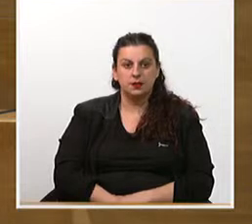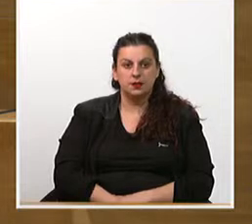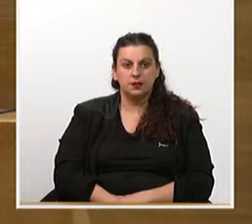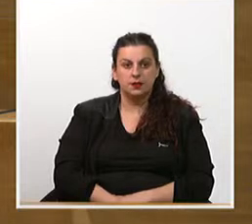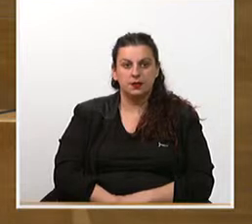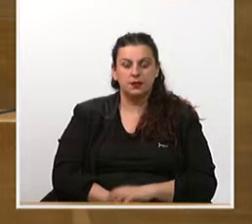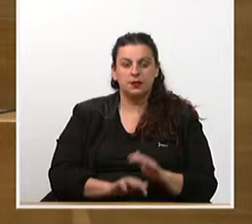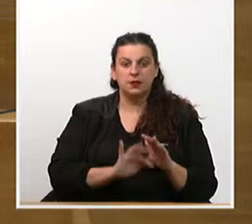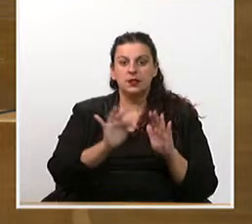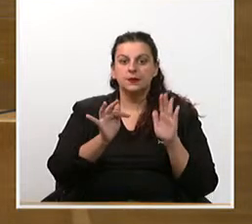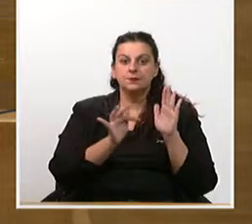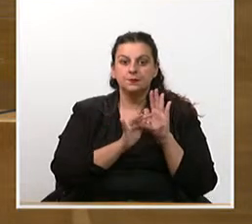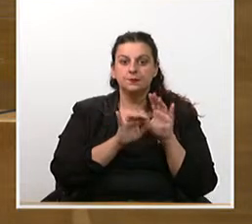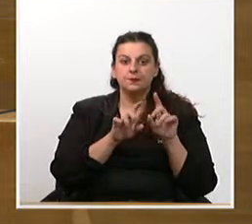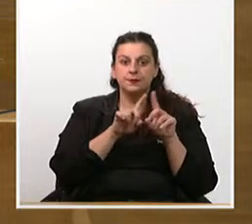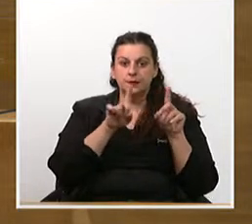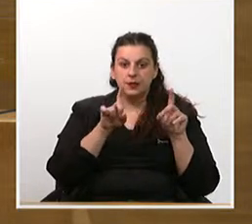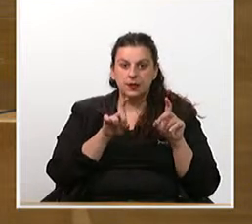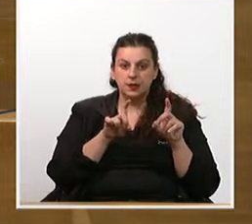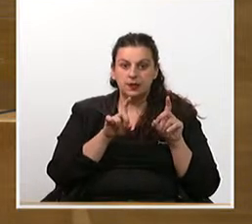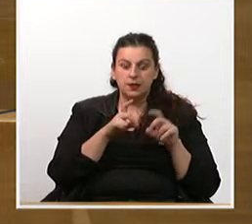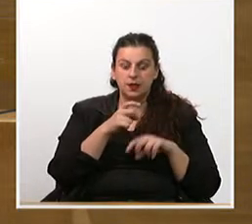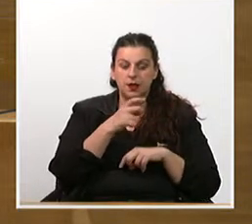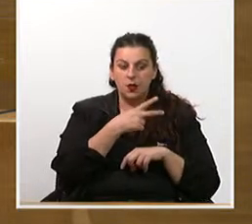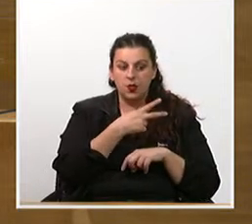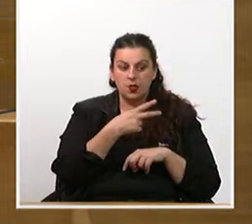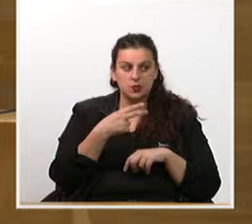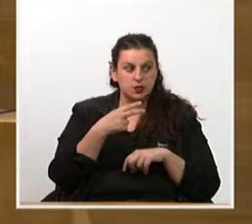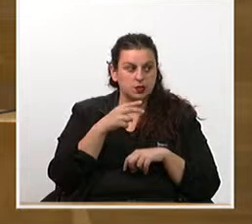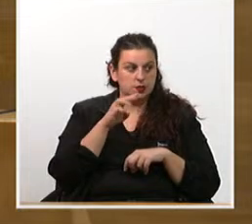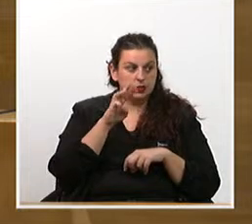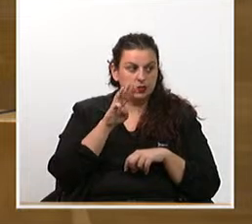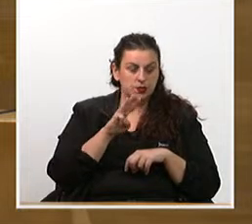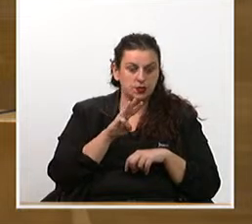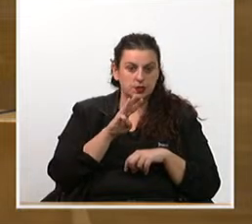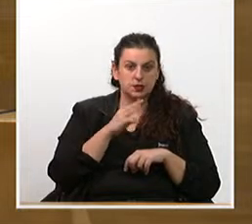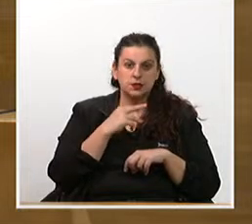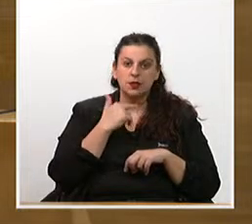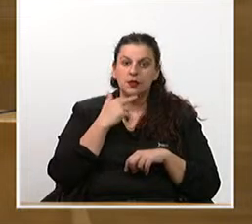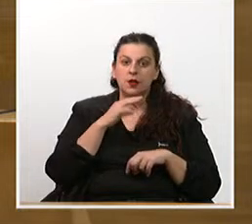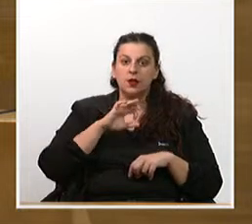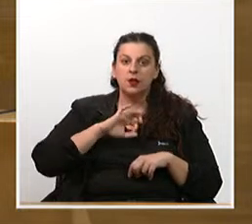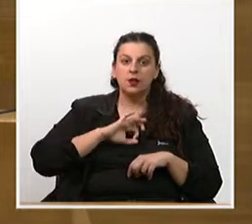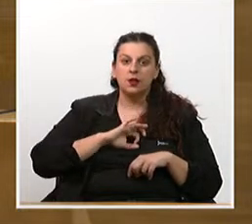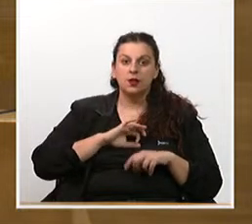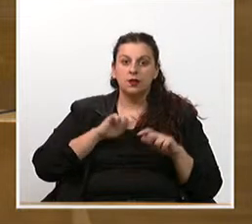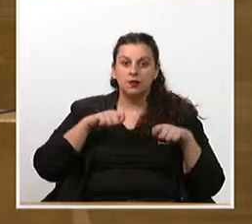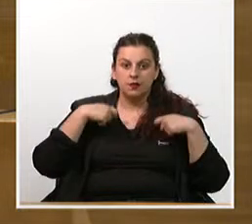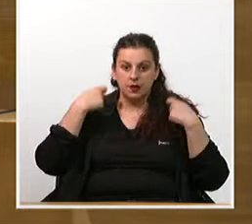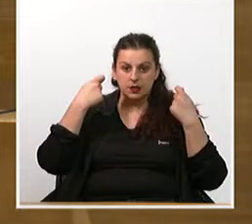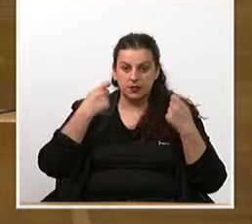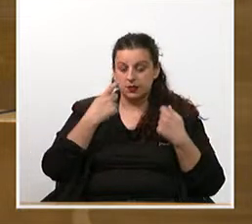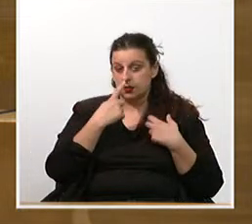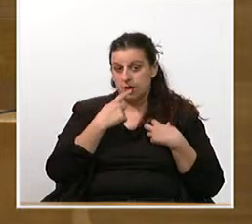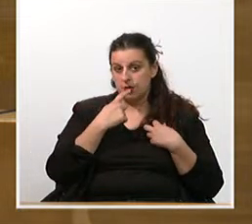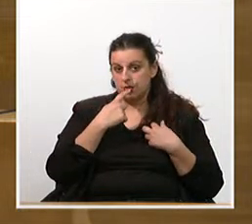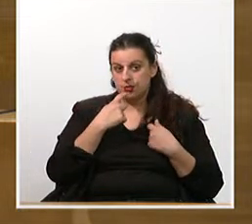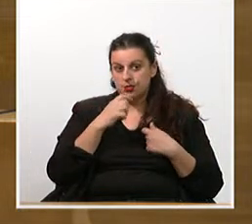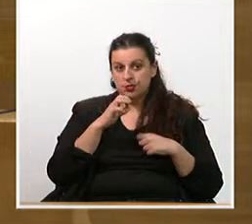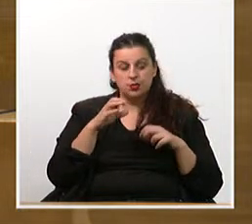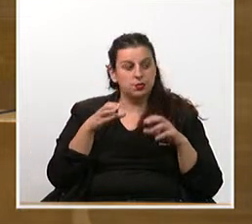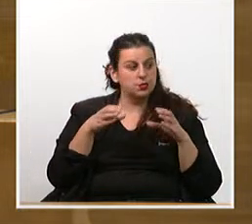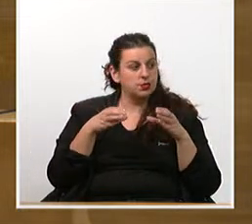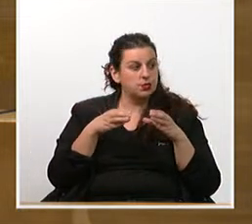pasamos a la pregunta número 203 formulada por el diputado Frances roch del grupo